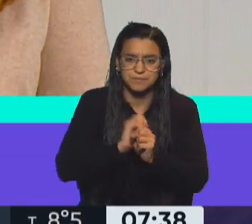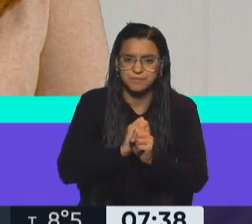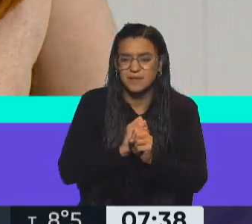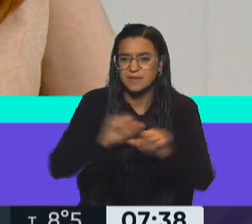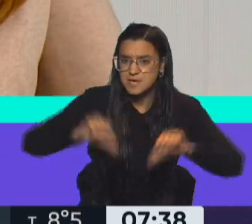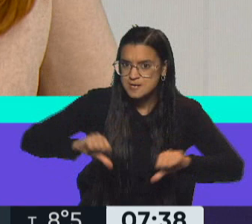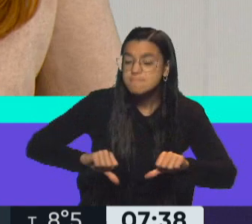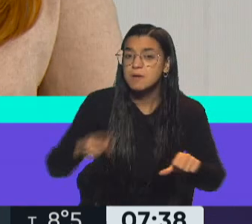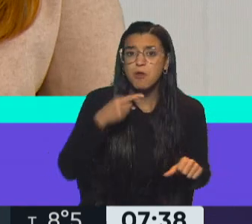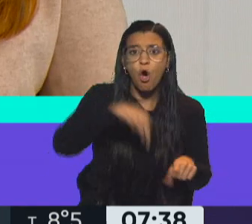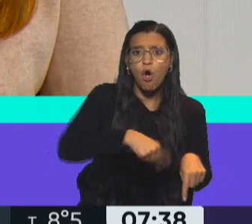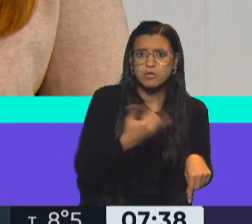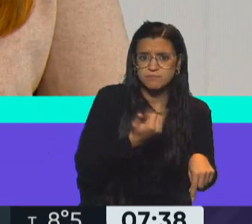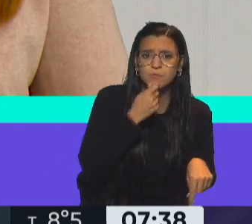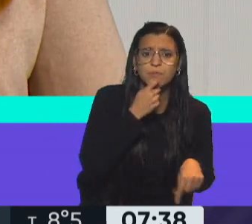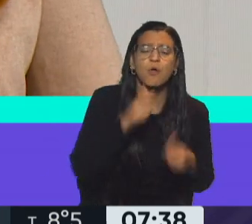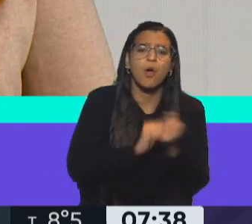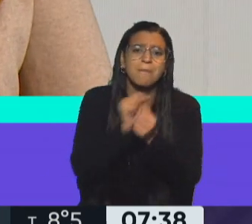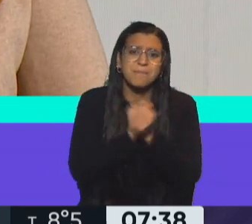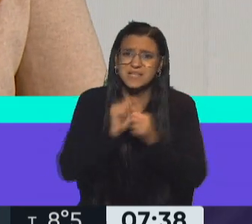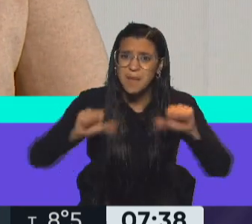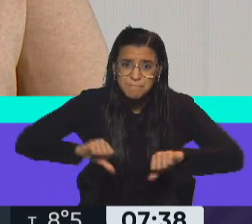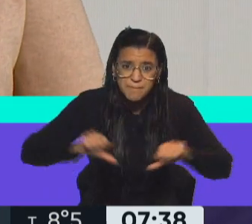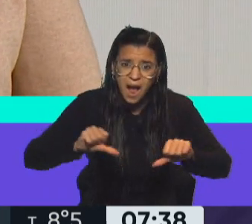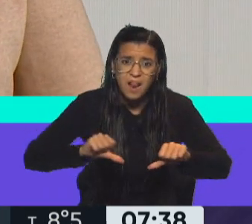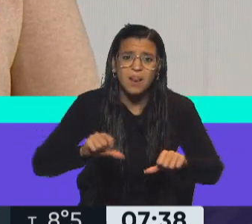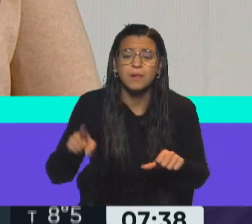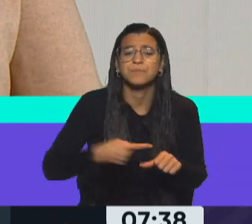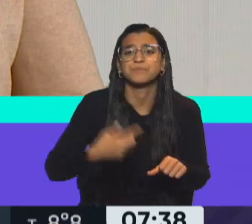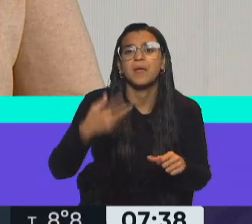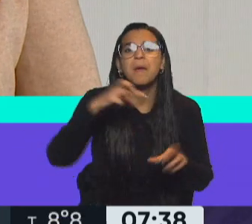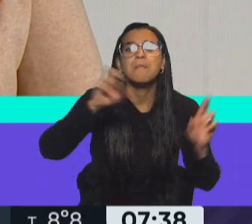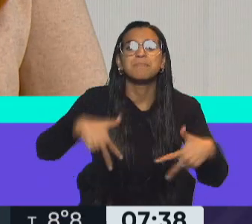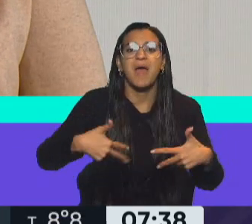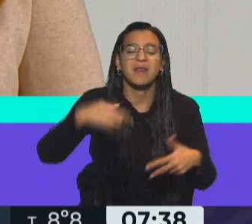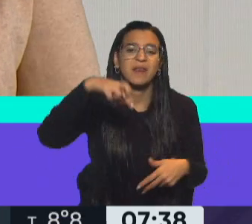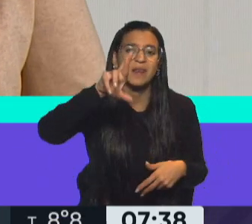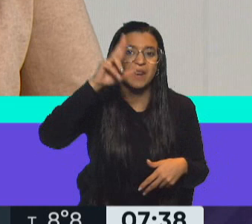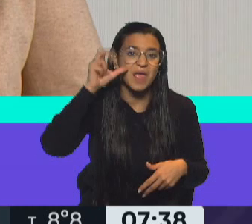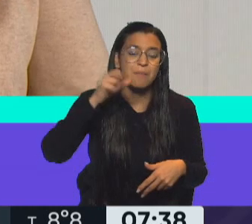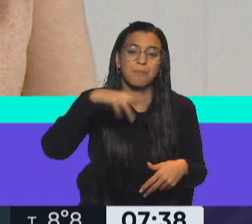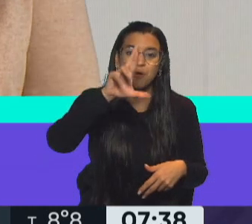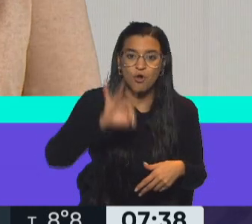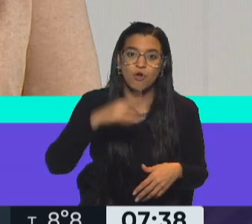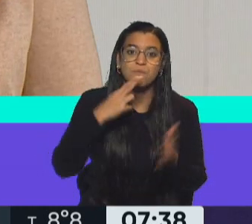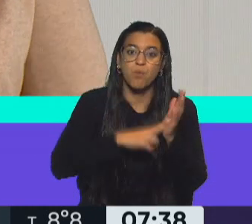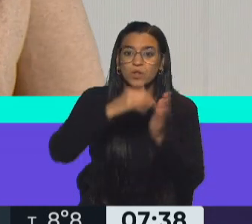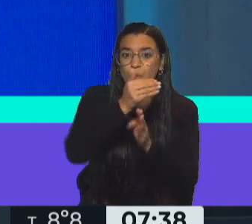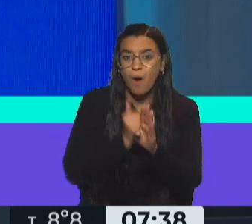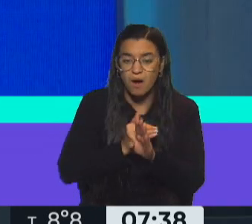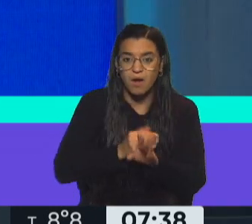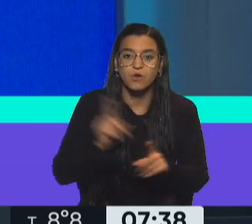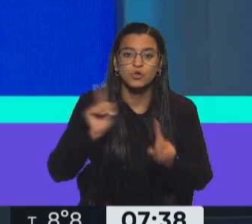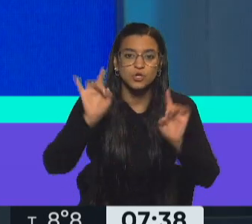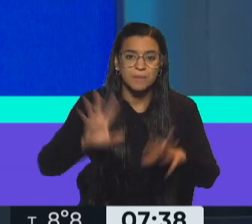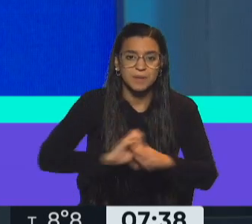ocurriendo hoy en día. Digo, una empresa en el sector crítico que se suma al repro, le bajan este tipo de impuestos. No necesariamente por la pandemia, estamos